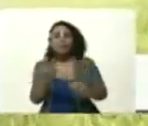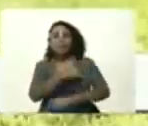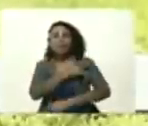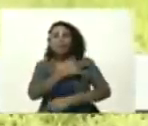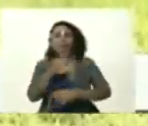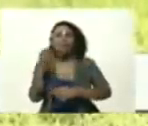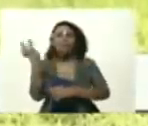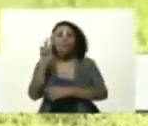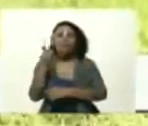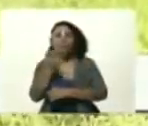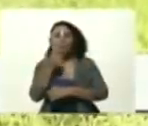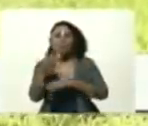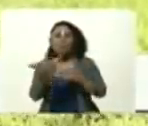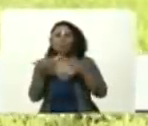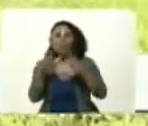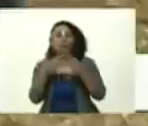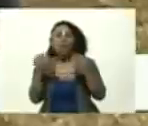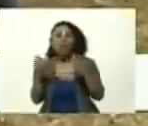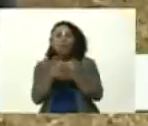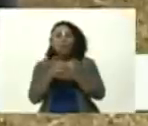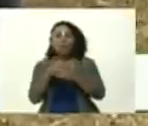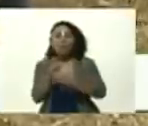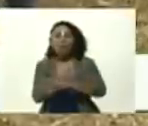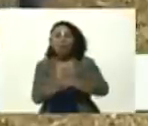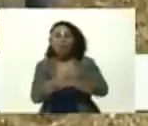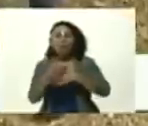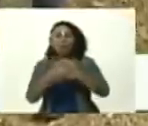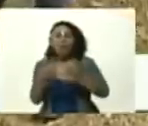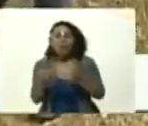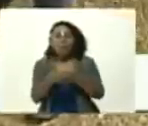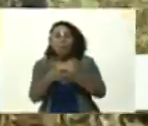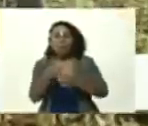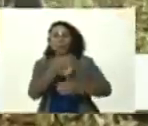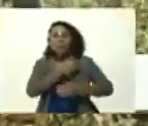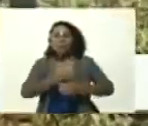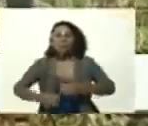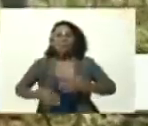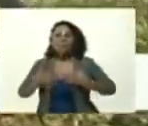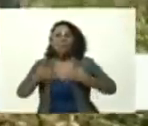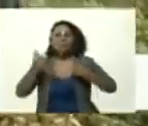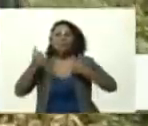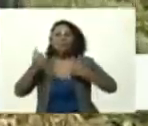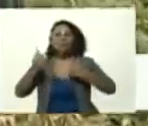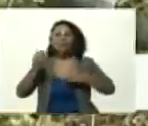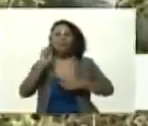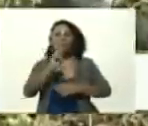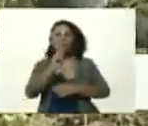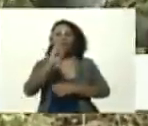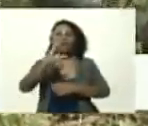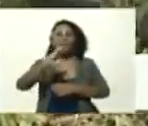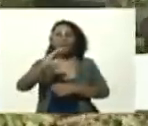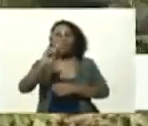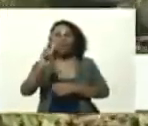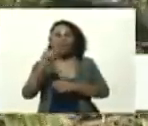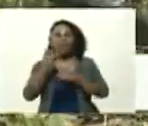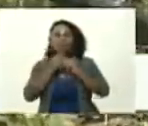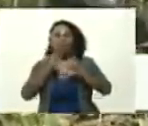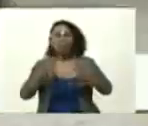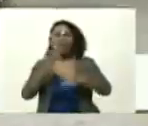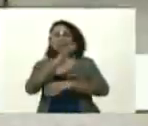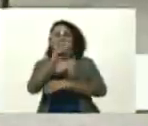Bella, todo el equipo de gobierno que está en la Comisión Presidencial para el Rescate de la UCB, y hemos desplegado más